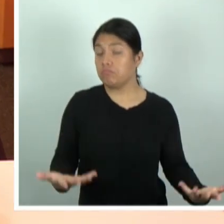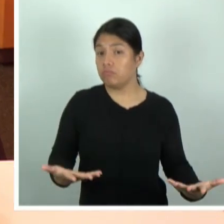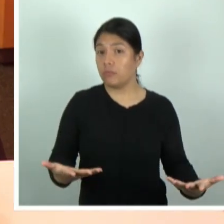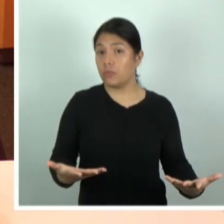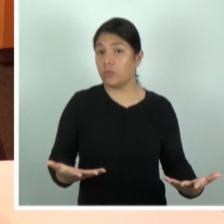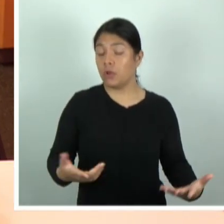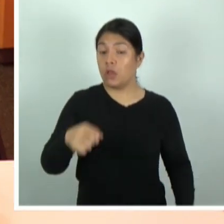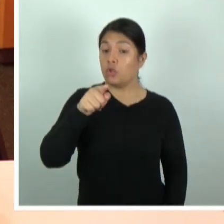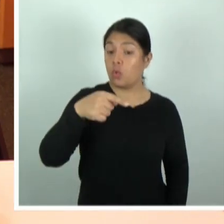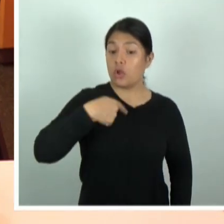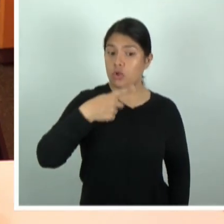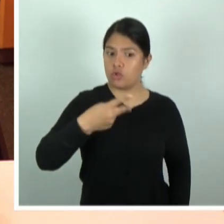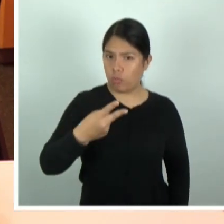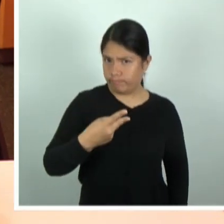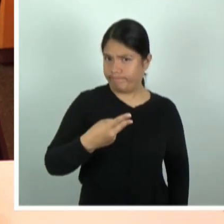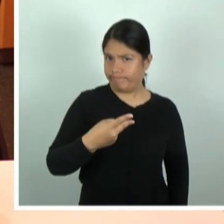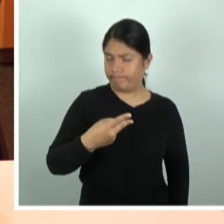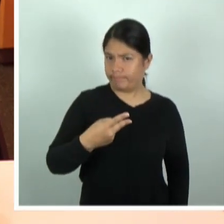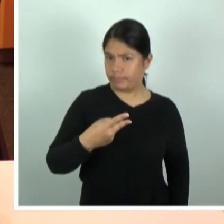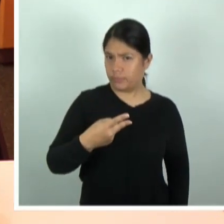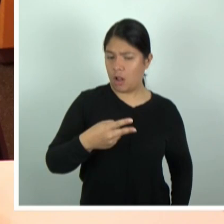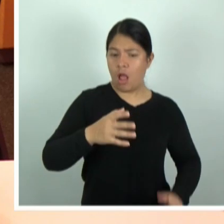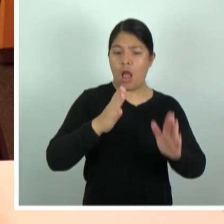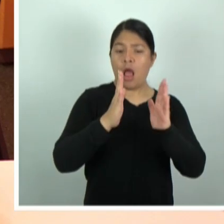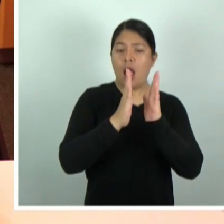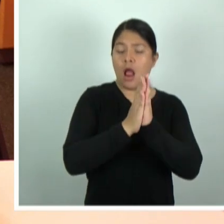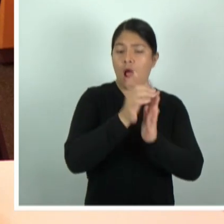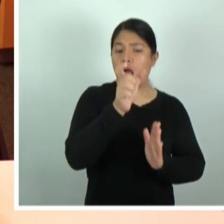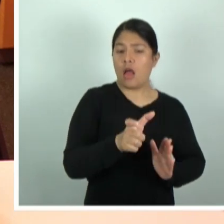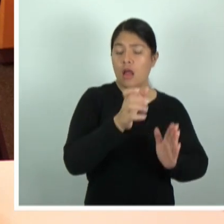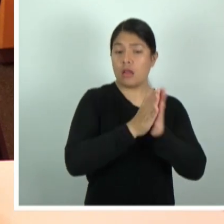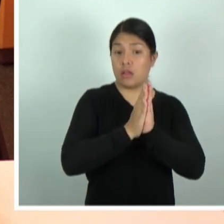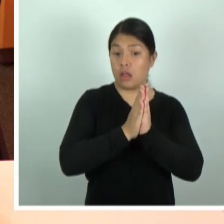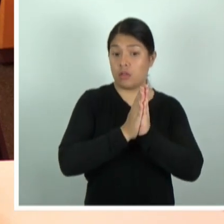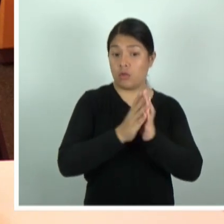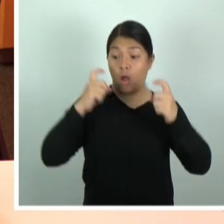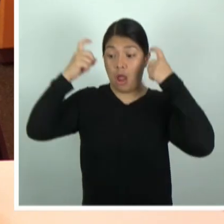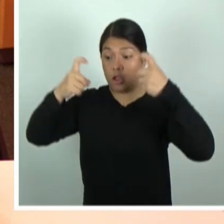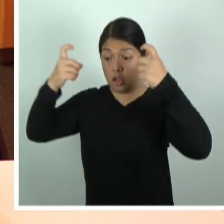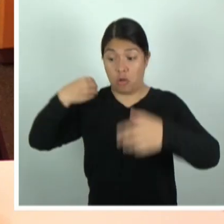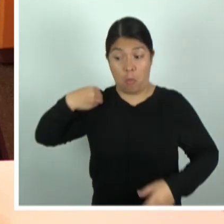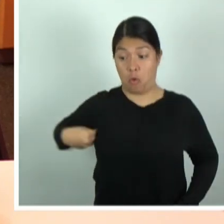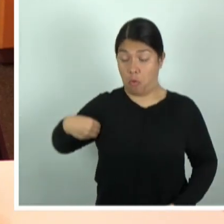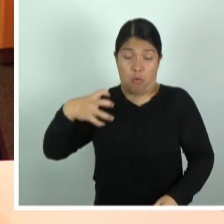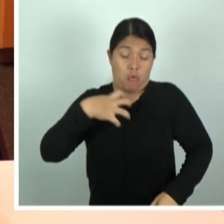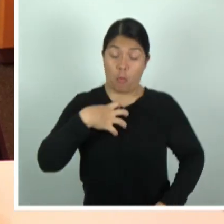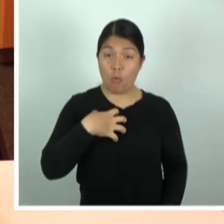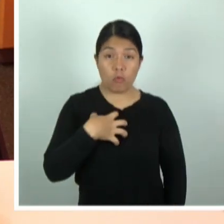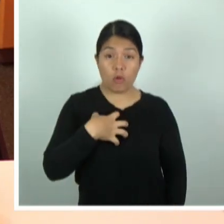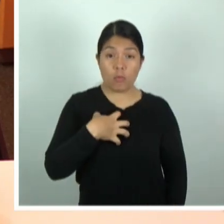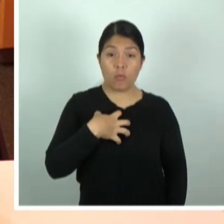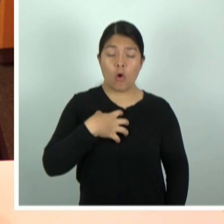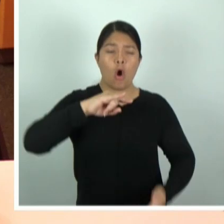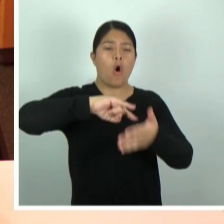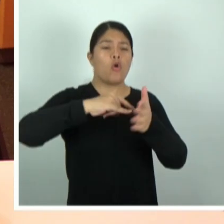ya que tú y yo no podemos ser santos por nuestra propia fuerza, la única solución es que